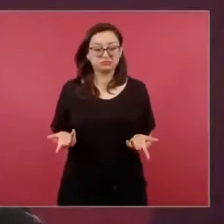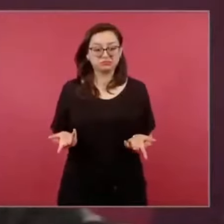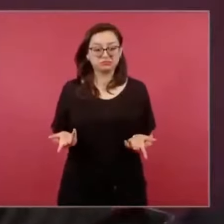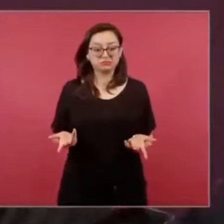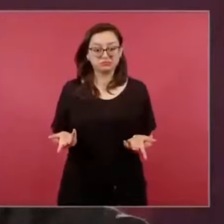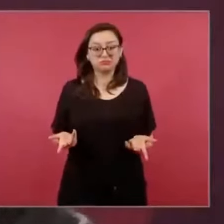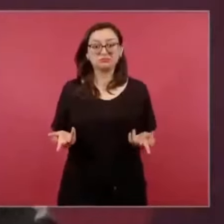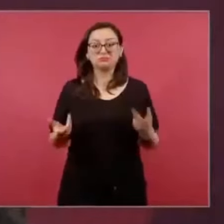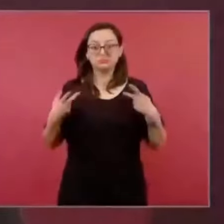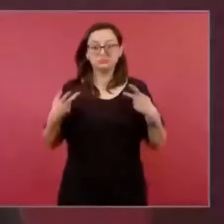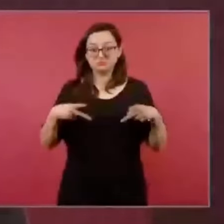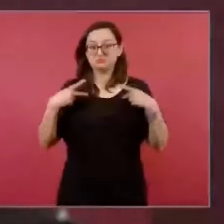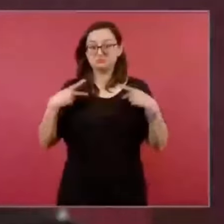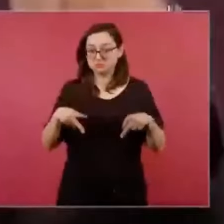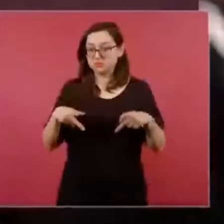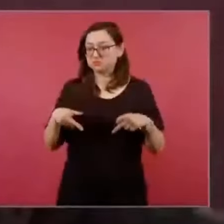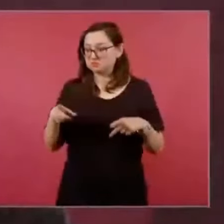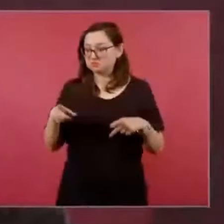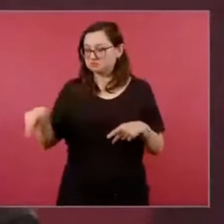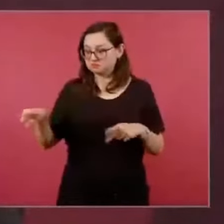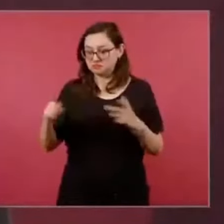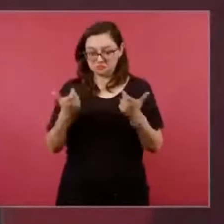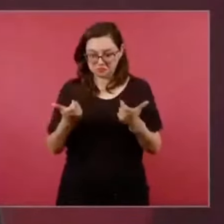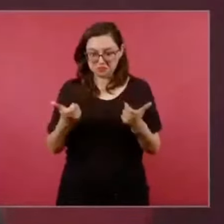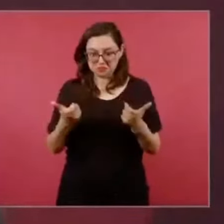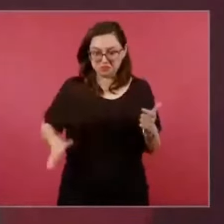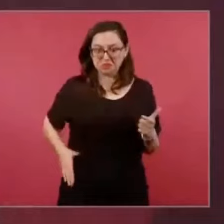la gente está saliendo de la pobreza, pero además